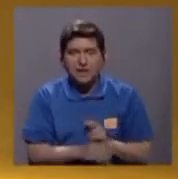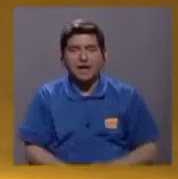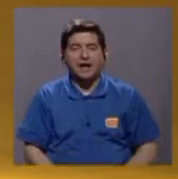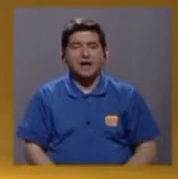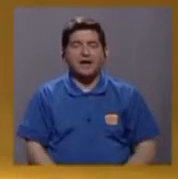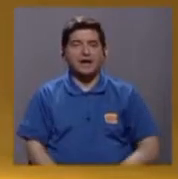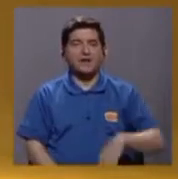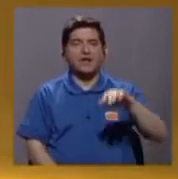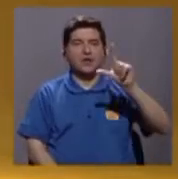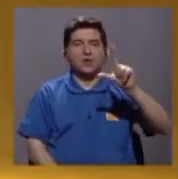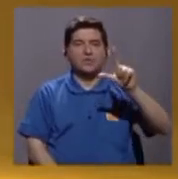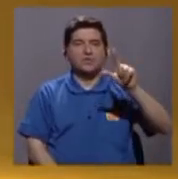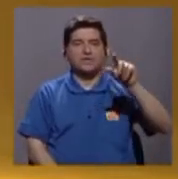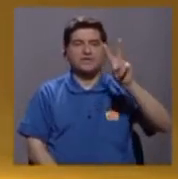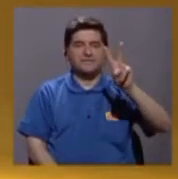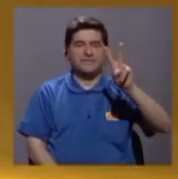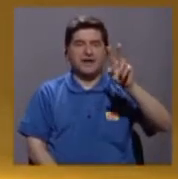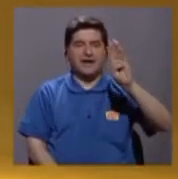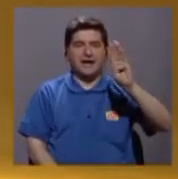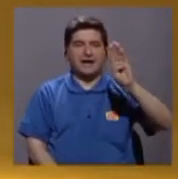Ludwig van Beethoven en